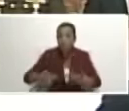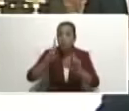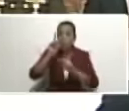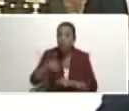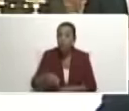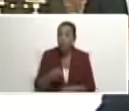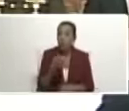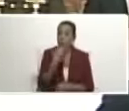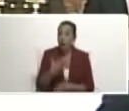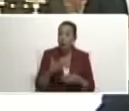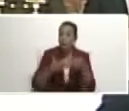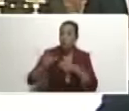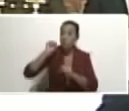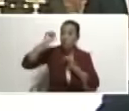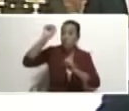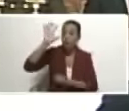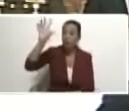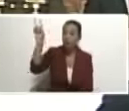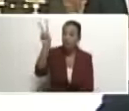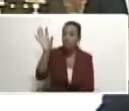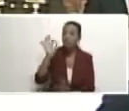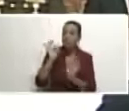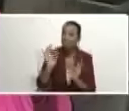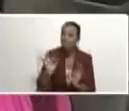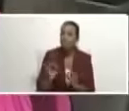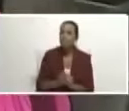es un gran año para la patria grande.